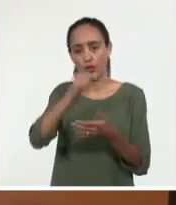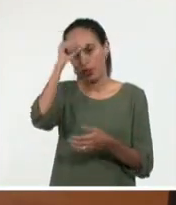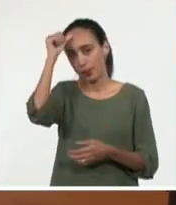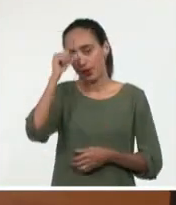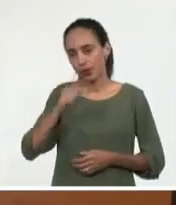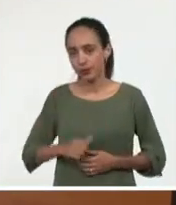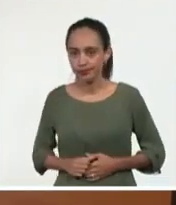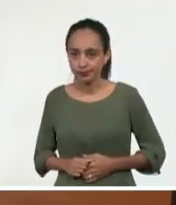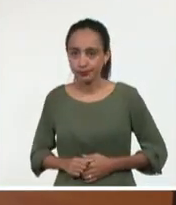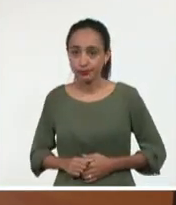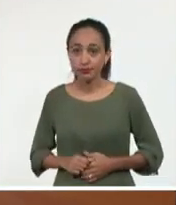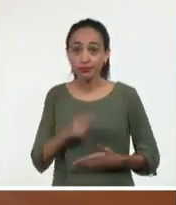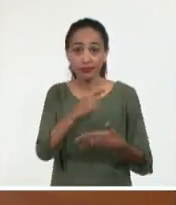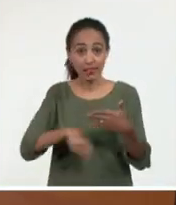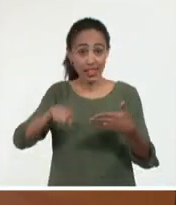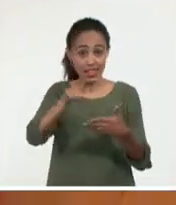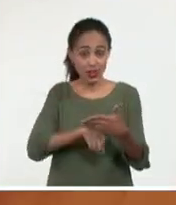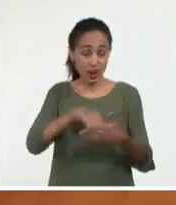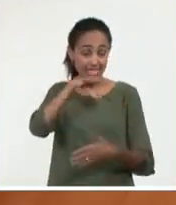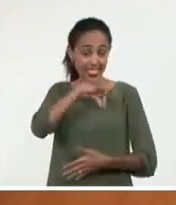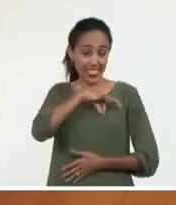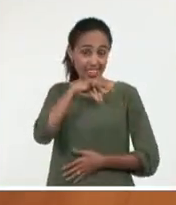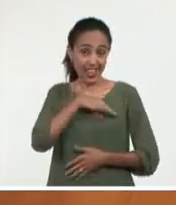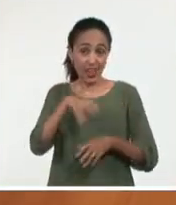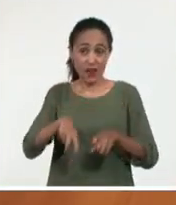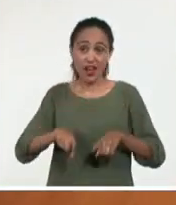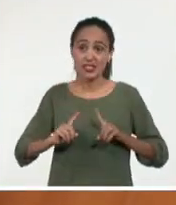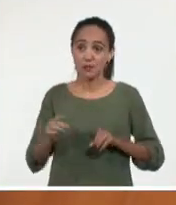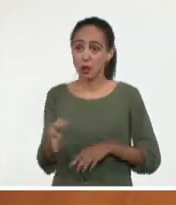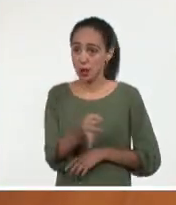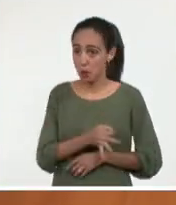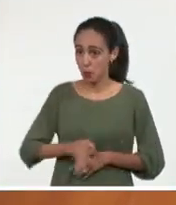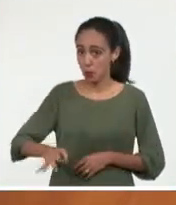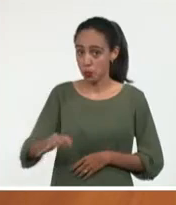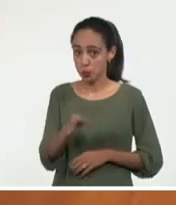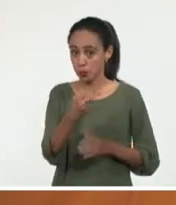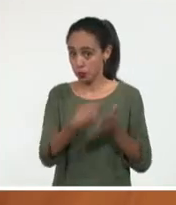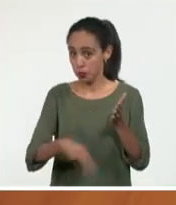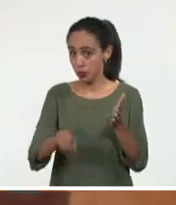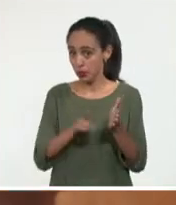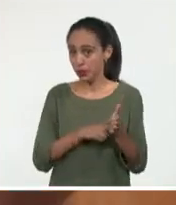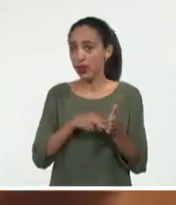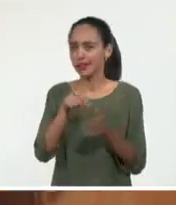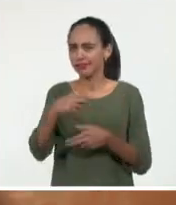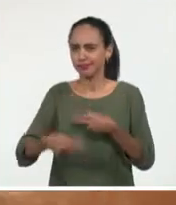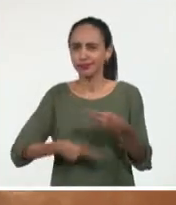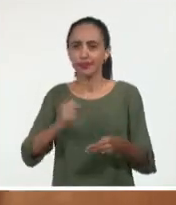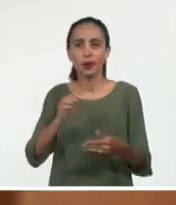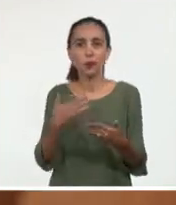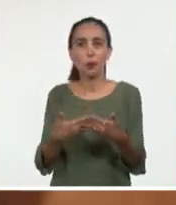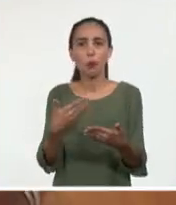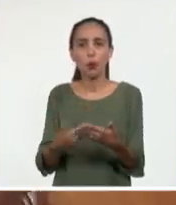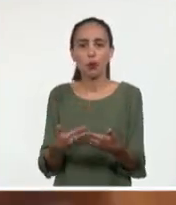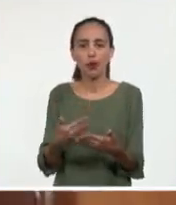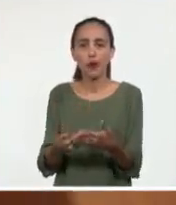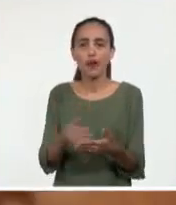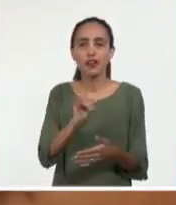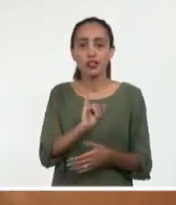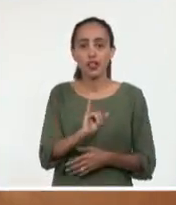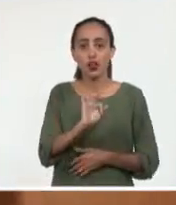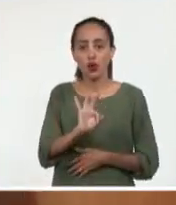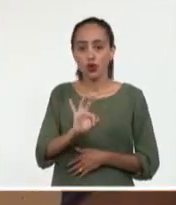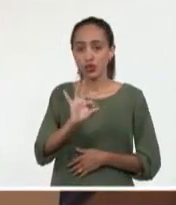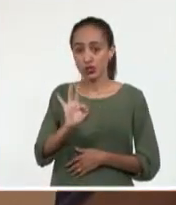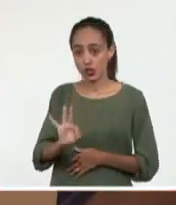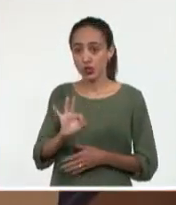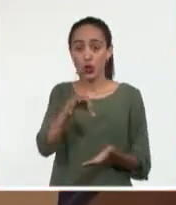Con vistas a las elecciones de los delegados a las asambleas municipales del Poder Popular, se desarrolló la prueba dinámica en los